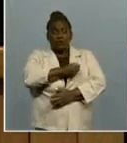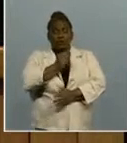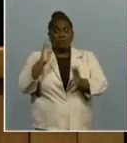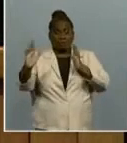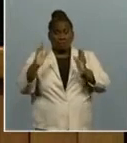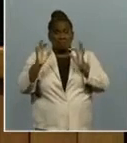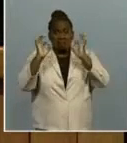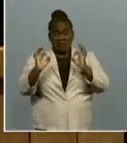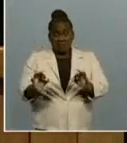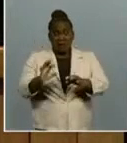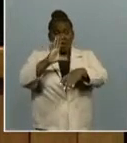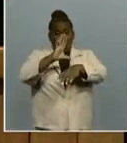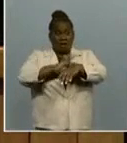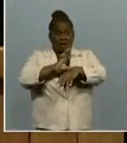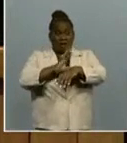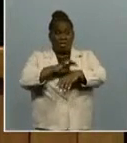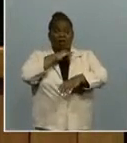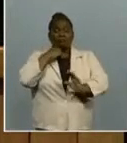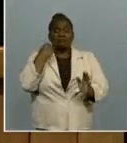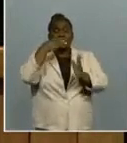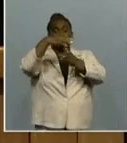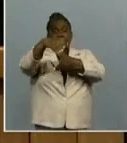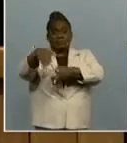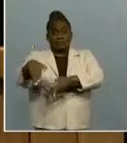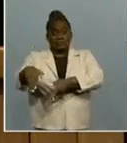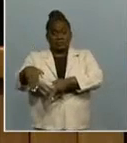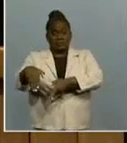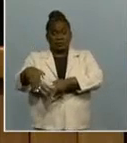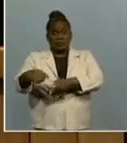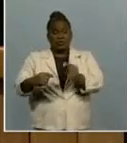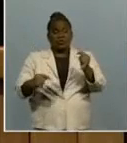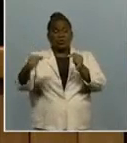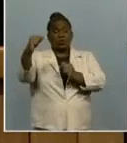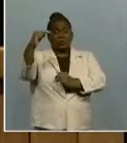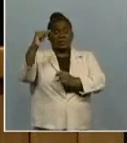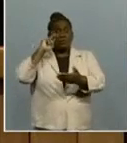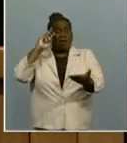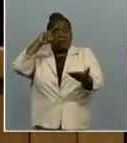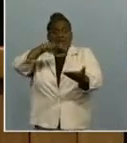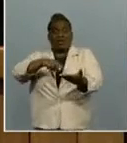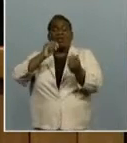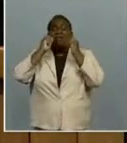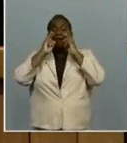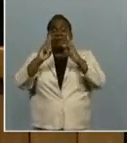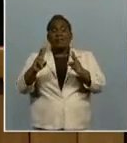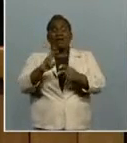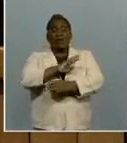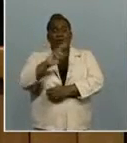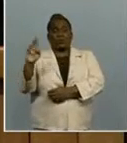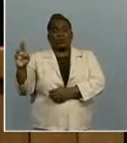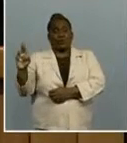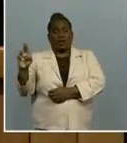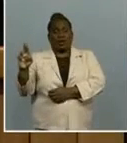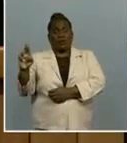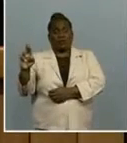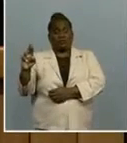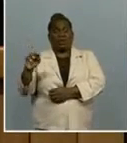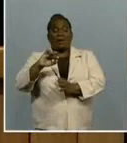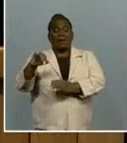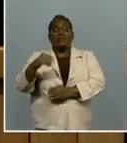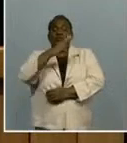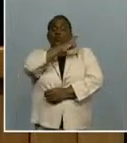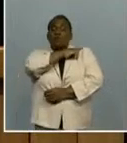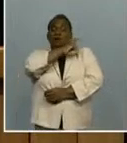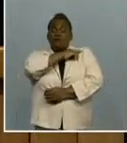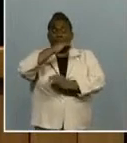periodo la enfermedad y el fallecimiento de su principal referente en la vida revolucionaria además de su jefe y